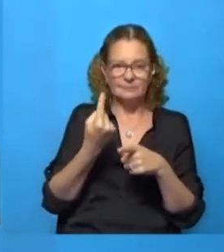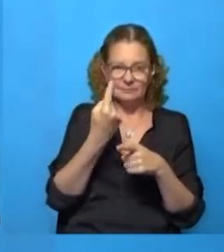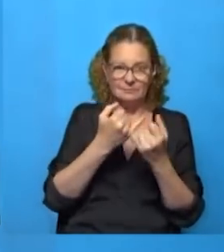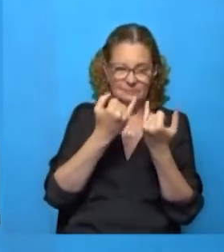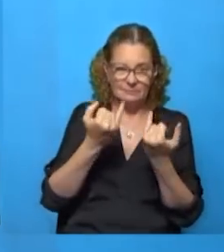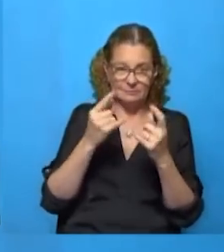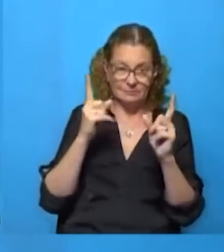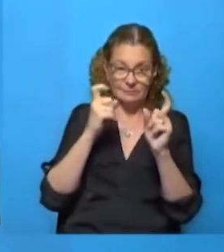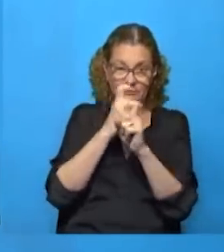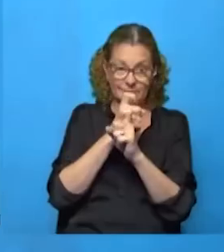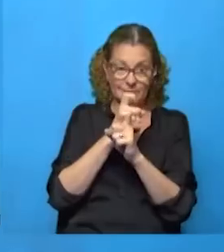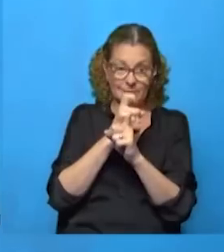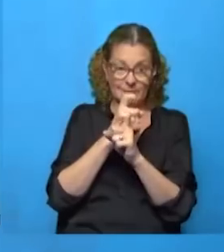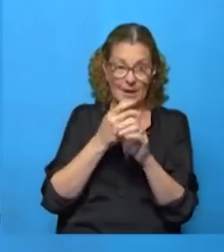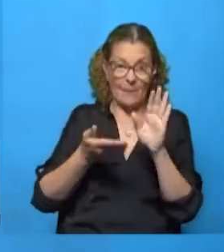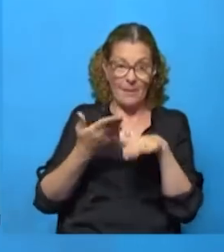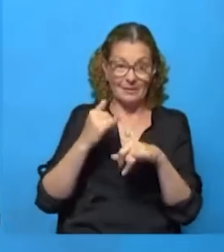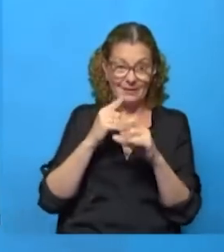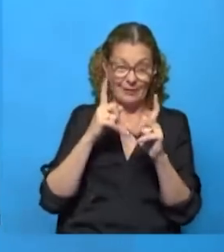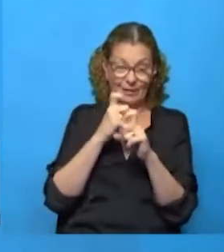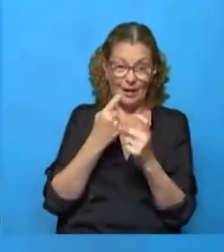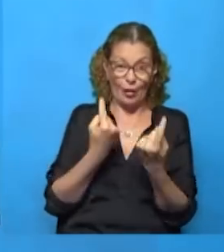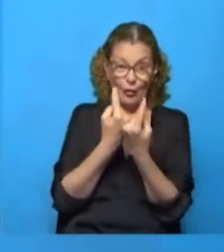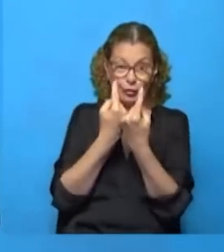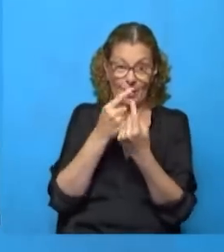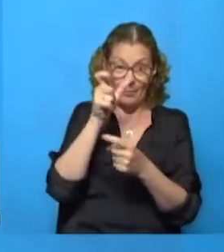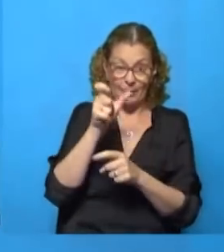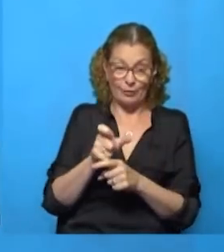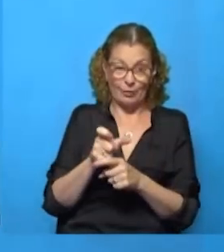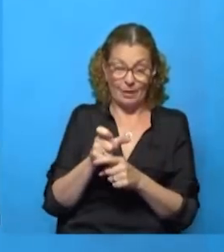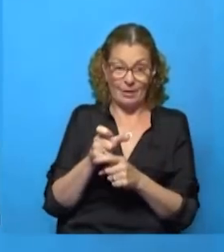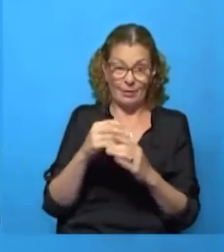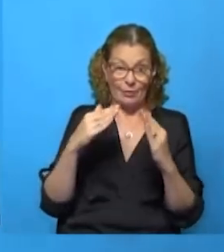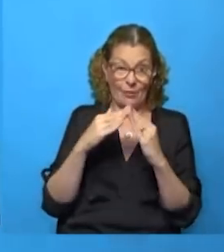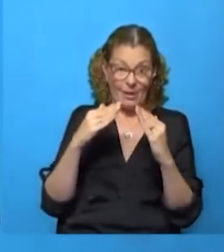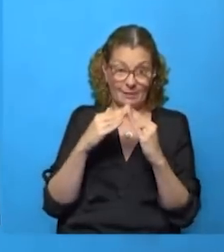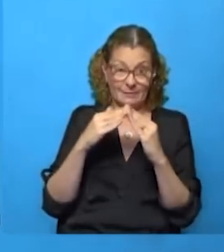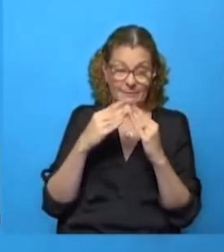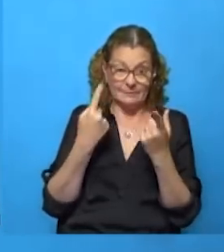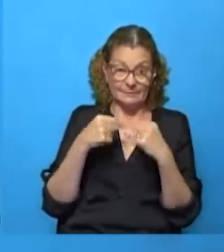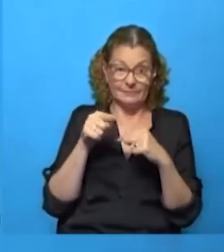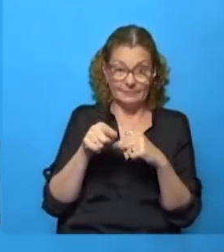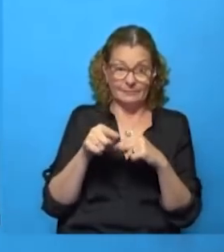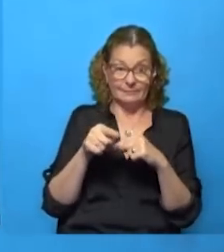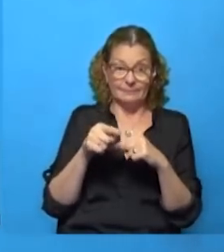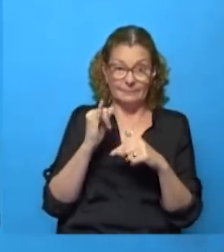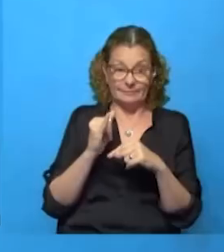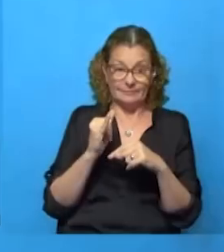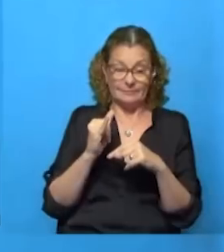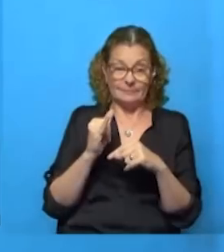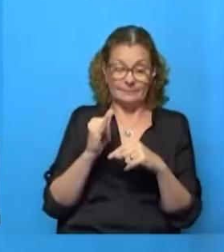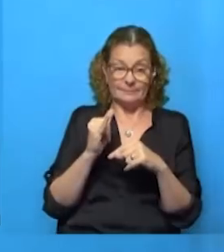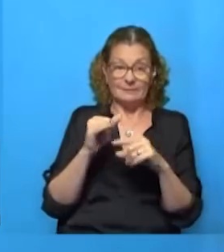era más difícil o es más difícil encontrar a la gente en su casa no entonces Bueno sí